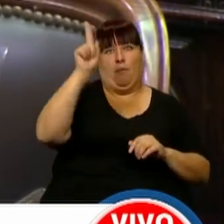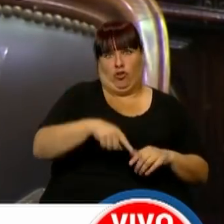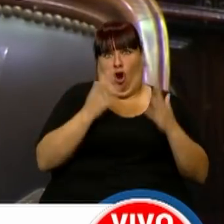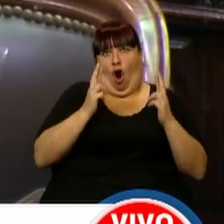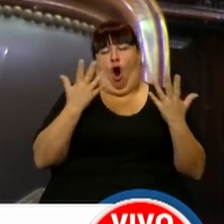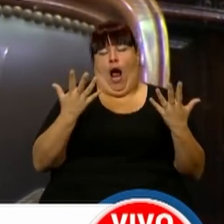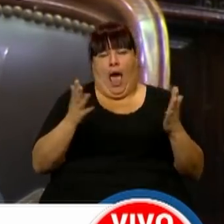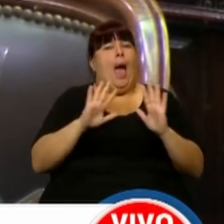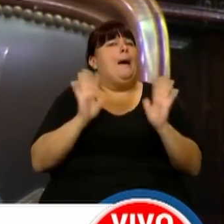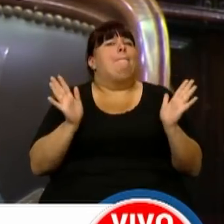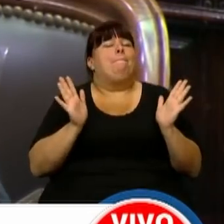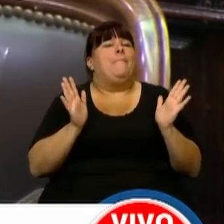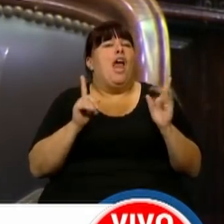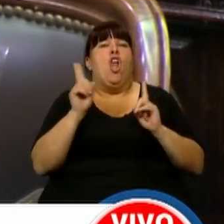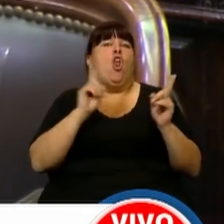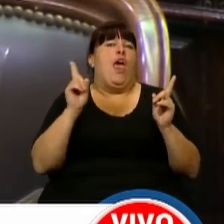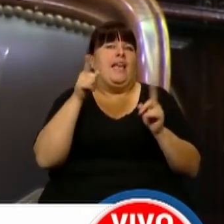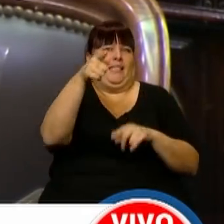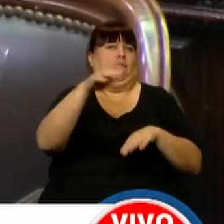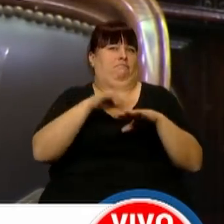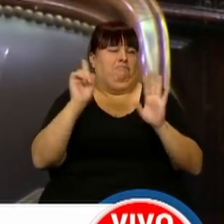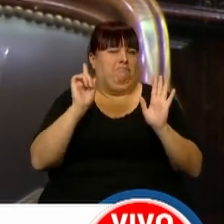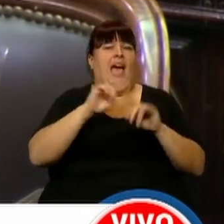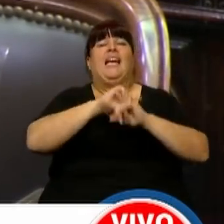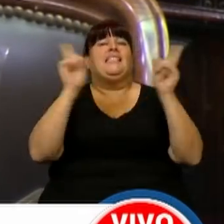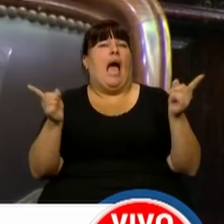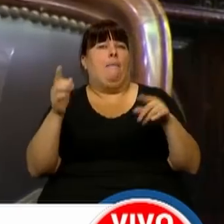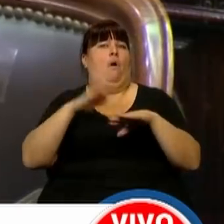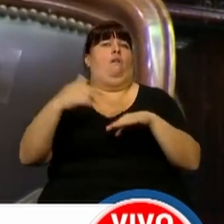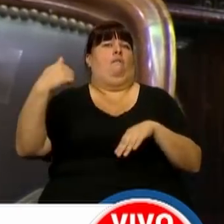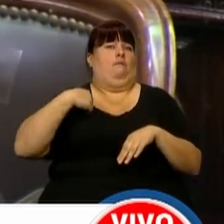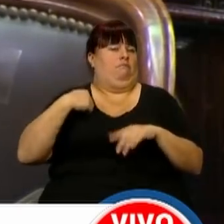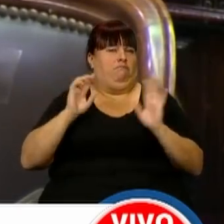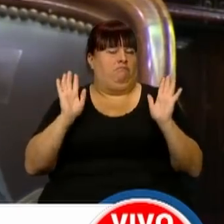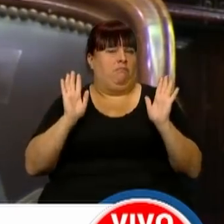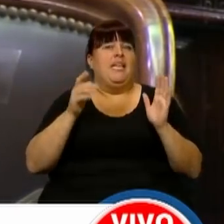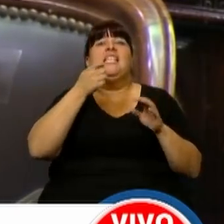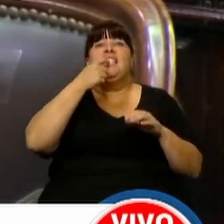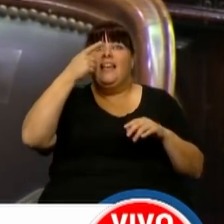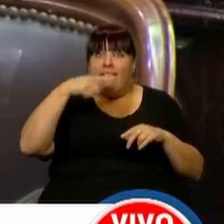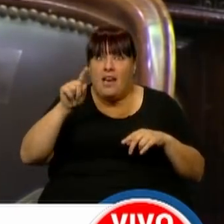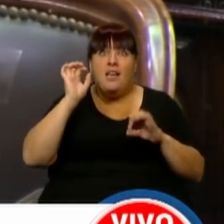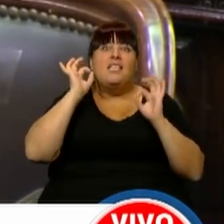33%. Eso no le conferiría razón a ustedes, ni tampoco nos conferiría razón a nosotros